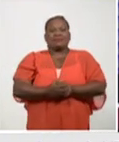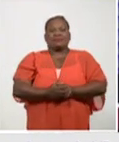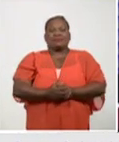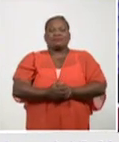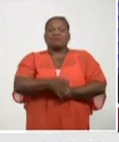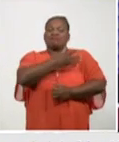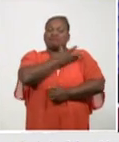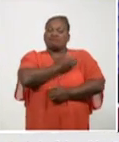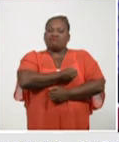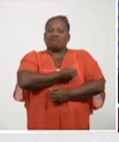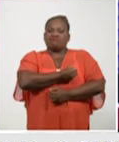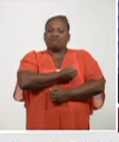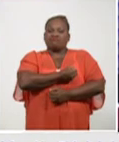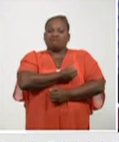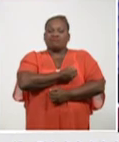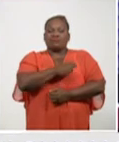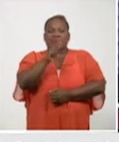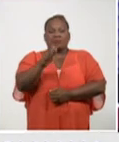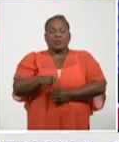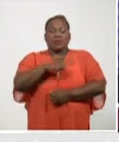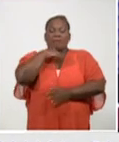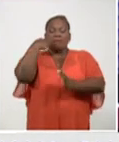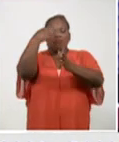mucho este fallecimiento.